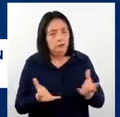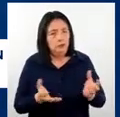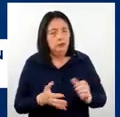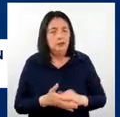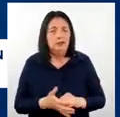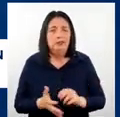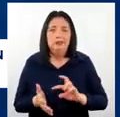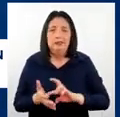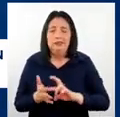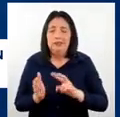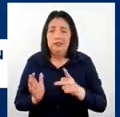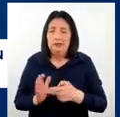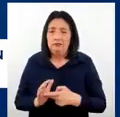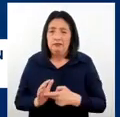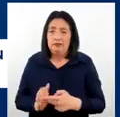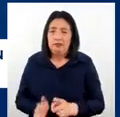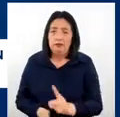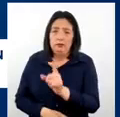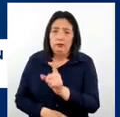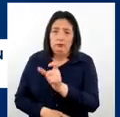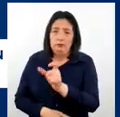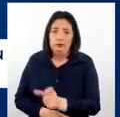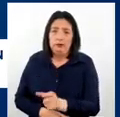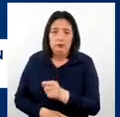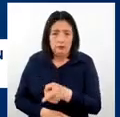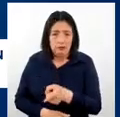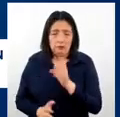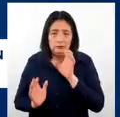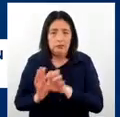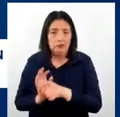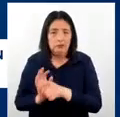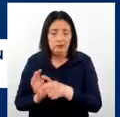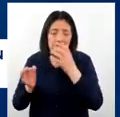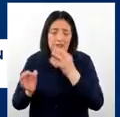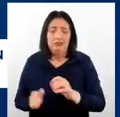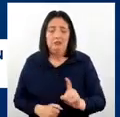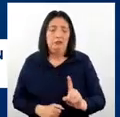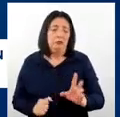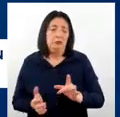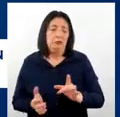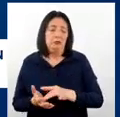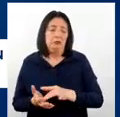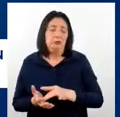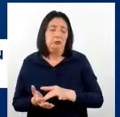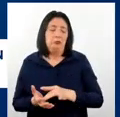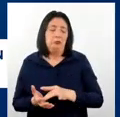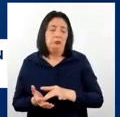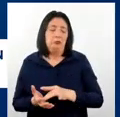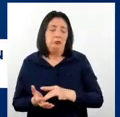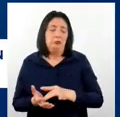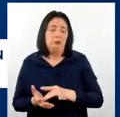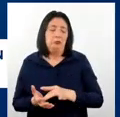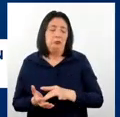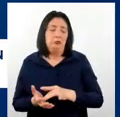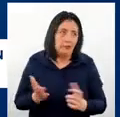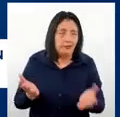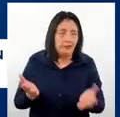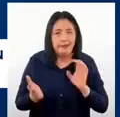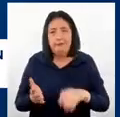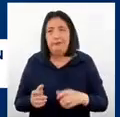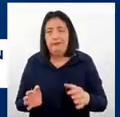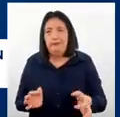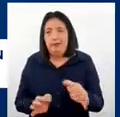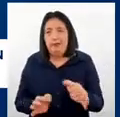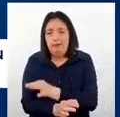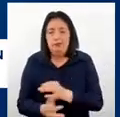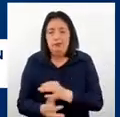una persona, por ejemplo, decide rechazar un tratamiento como una unidad de sangre, que lo puede hacer por motivo religioso, es válido y se acepta.